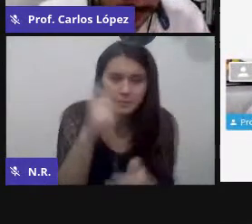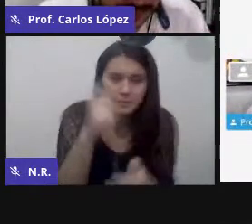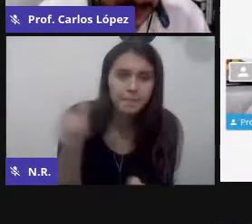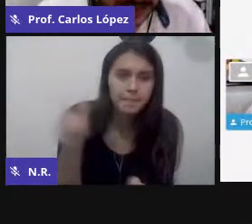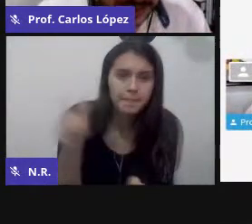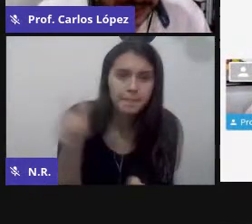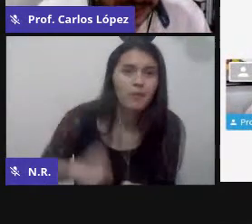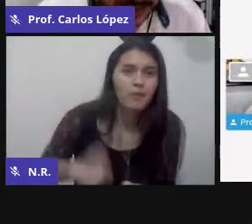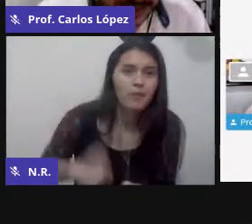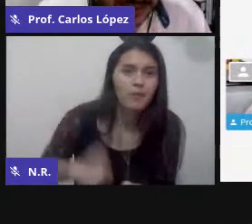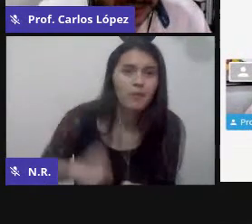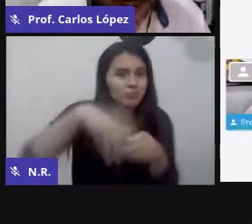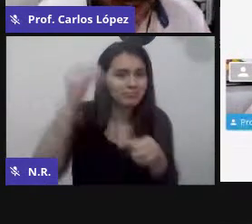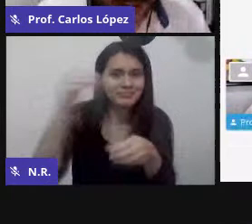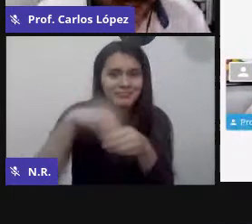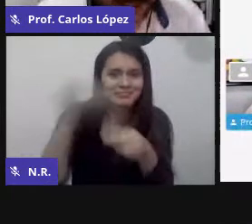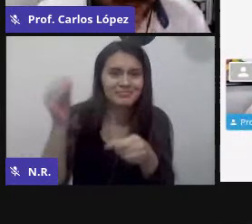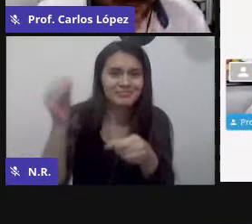hay mucho.